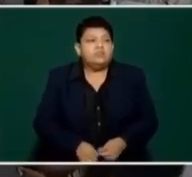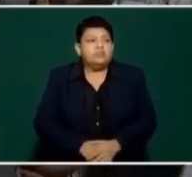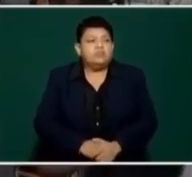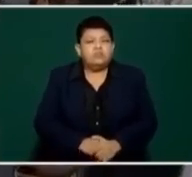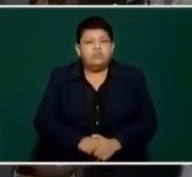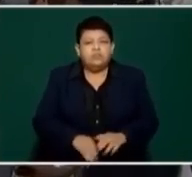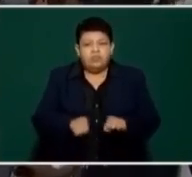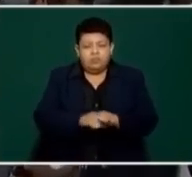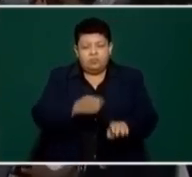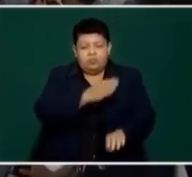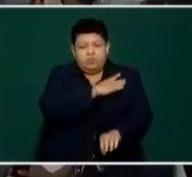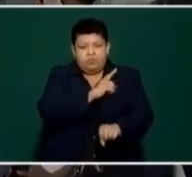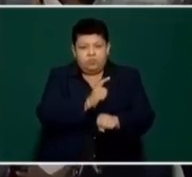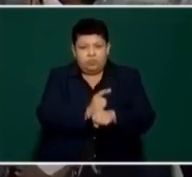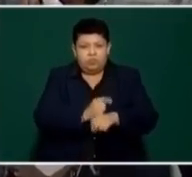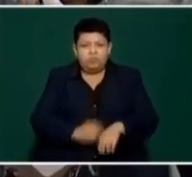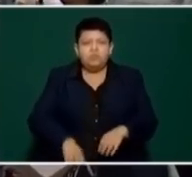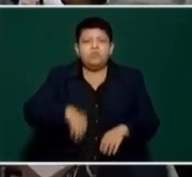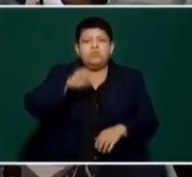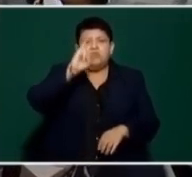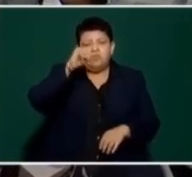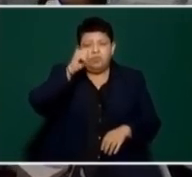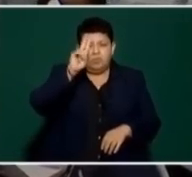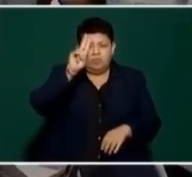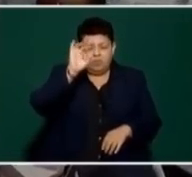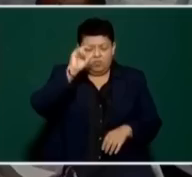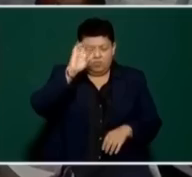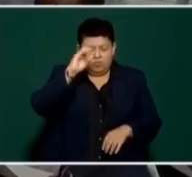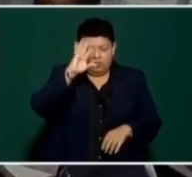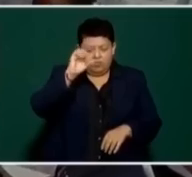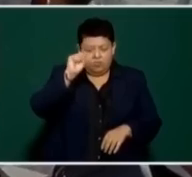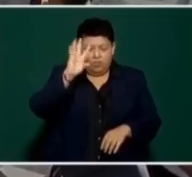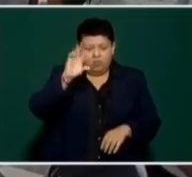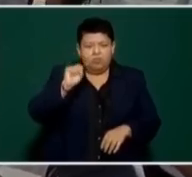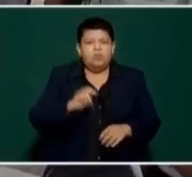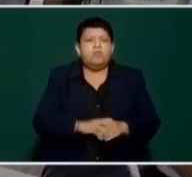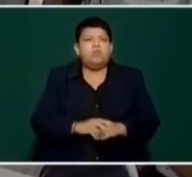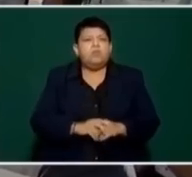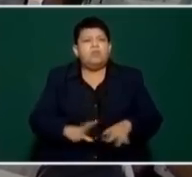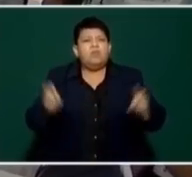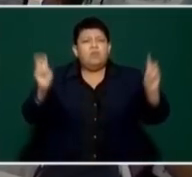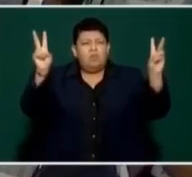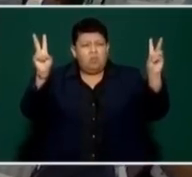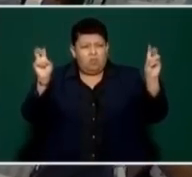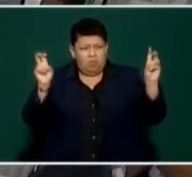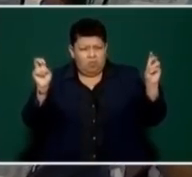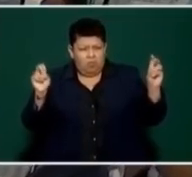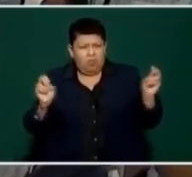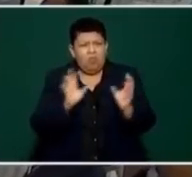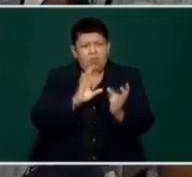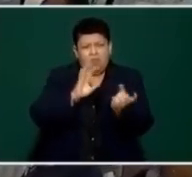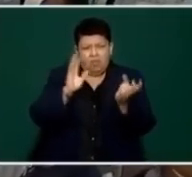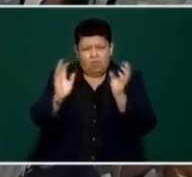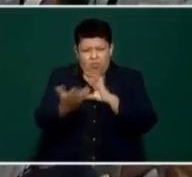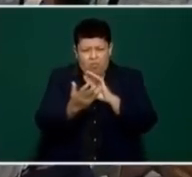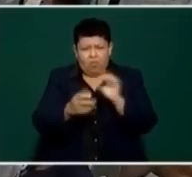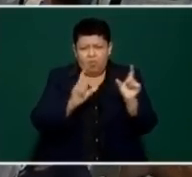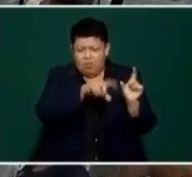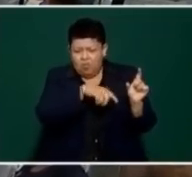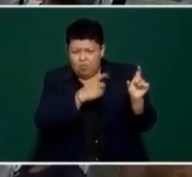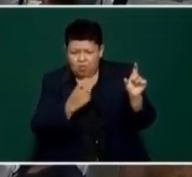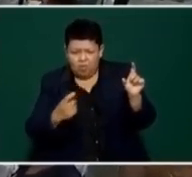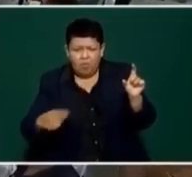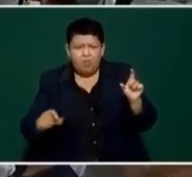¿Cómo está? Buenos días, Julio César Solís de Noticaribe. Nada más preguntarle, presidente, en un tema más en el ámbito nacional.